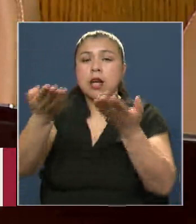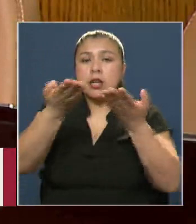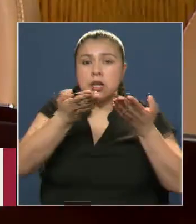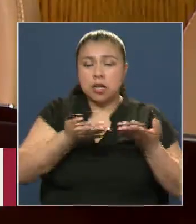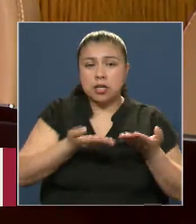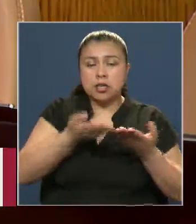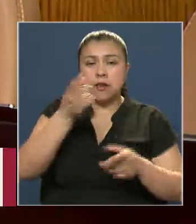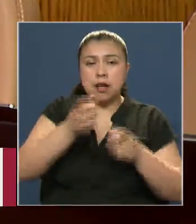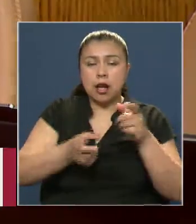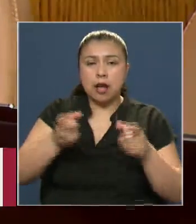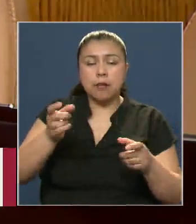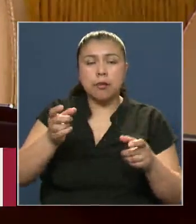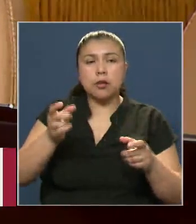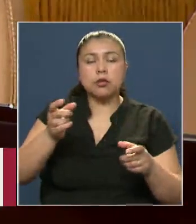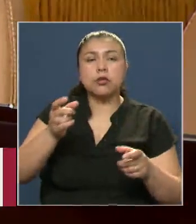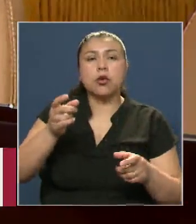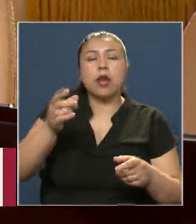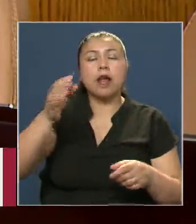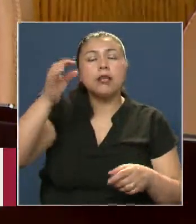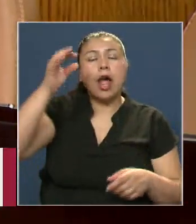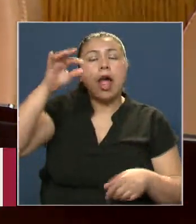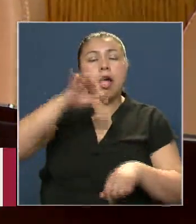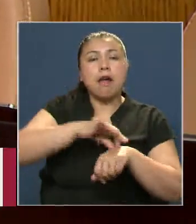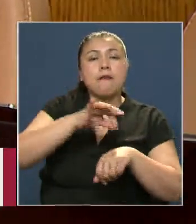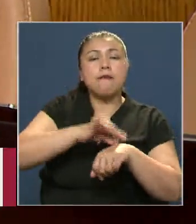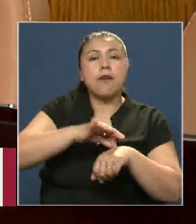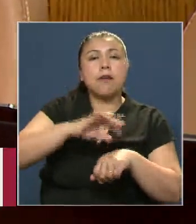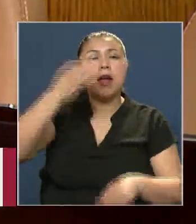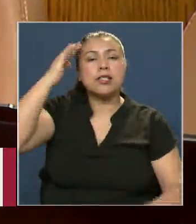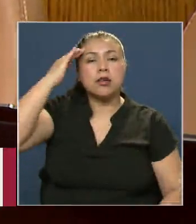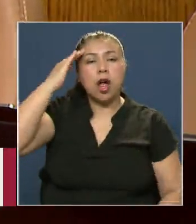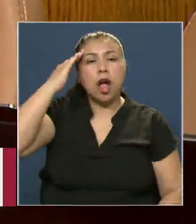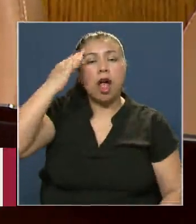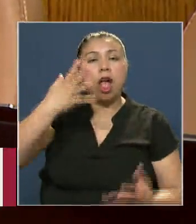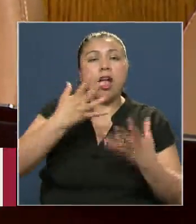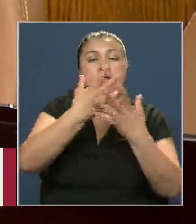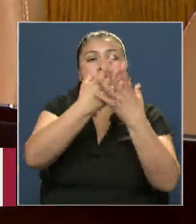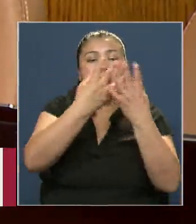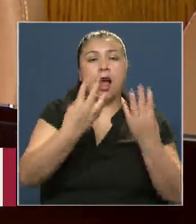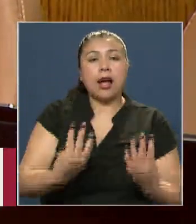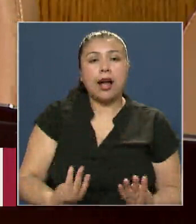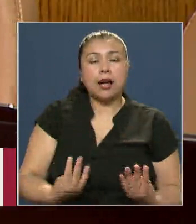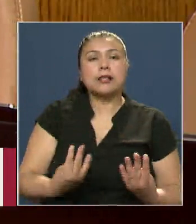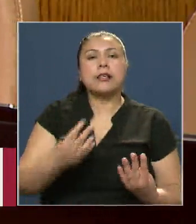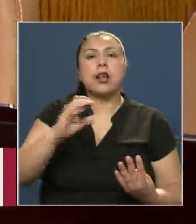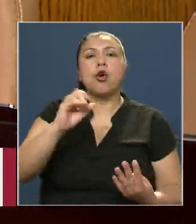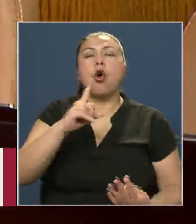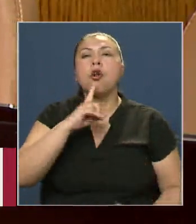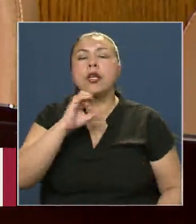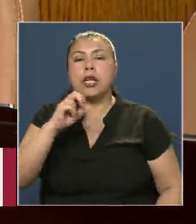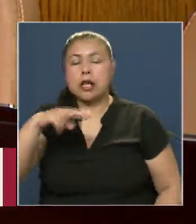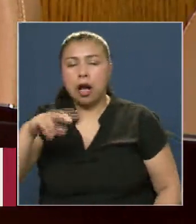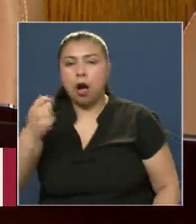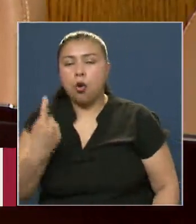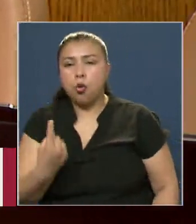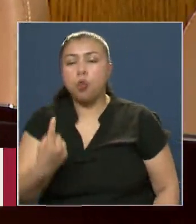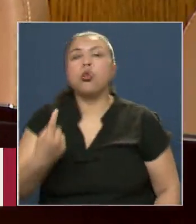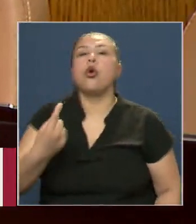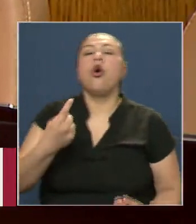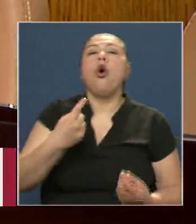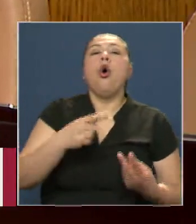pacientes del hospital psiquiátrico de las cárceles Colina 1 y Colina 2, además de la Fundación Las